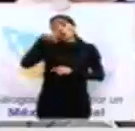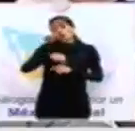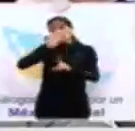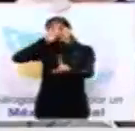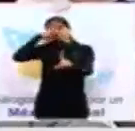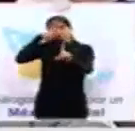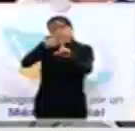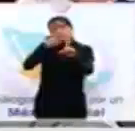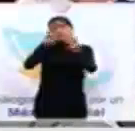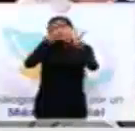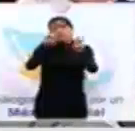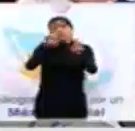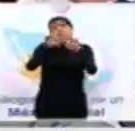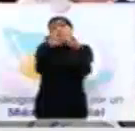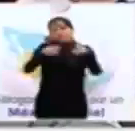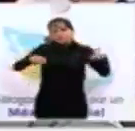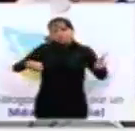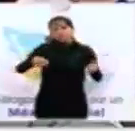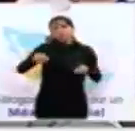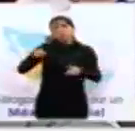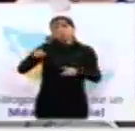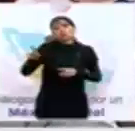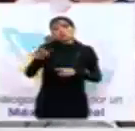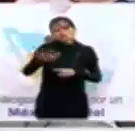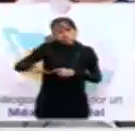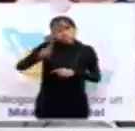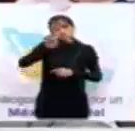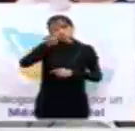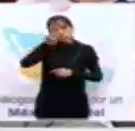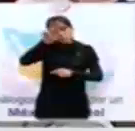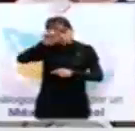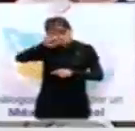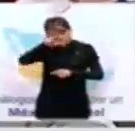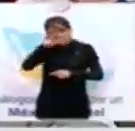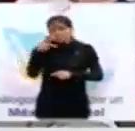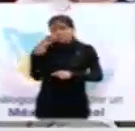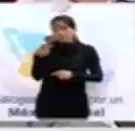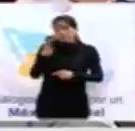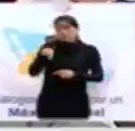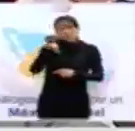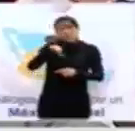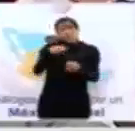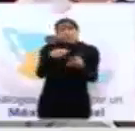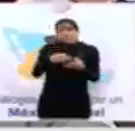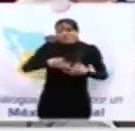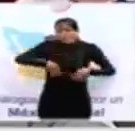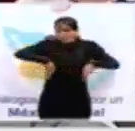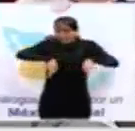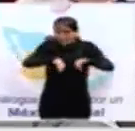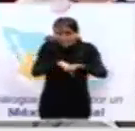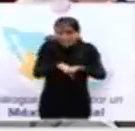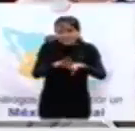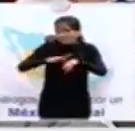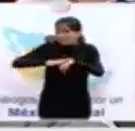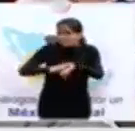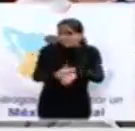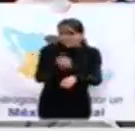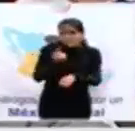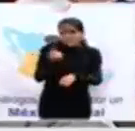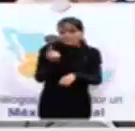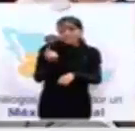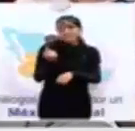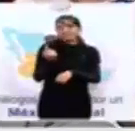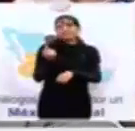de hoy, es decir, el de desarrollo rural, cobra una significación muy